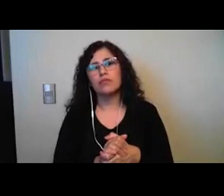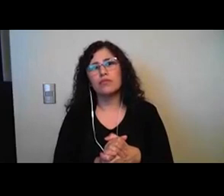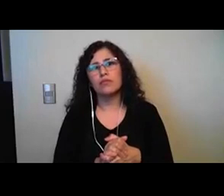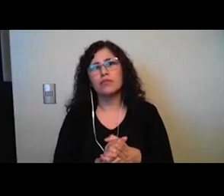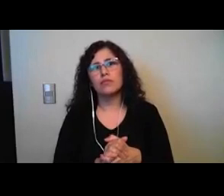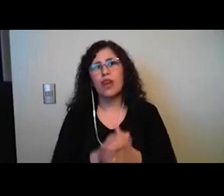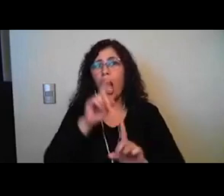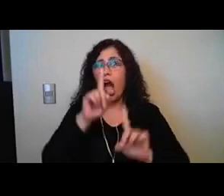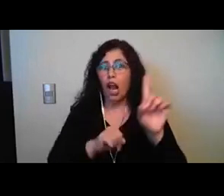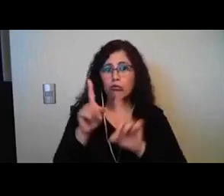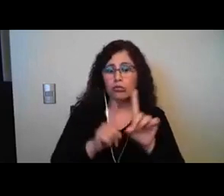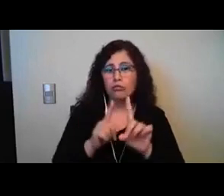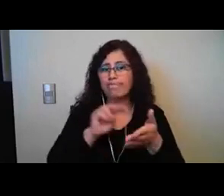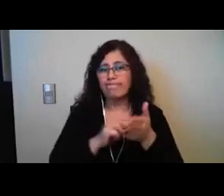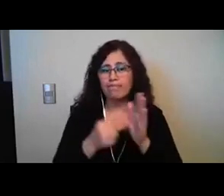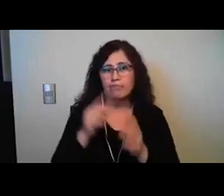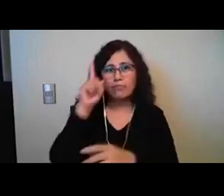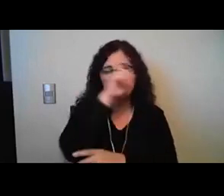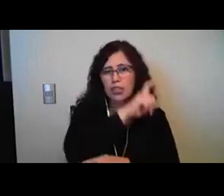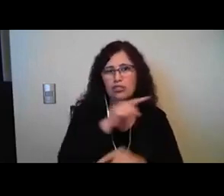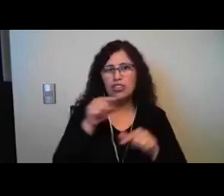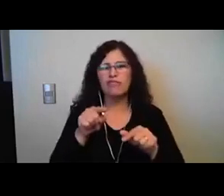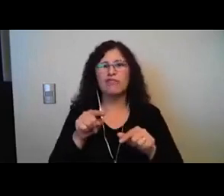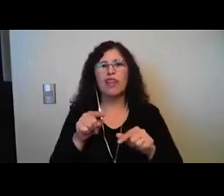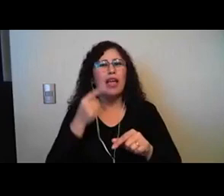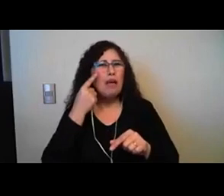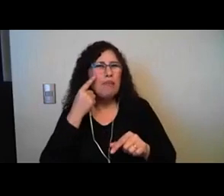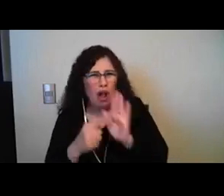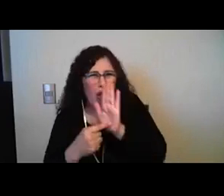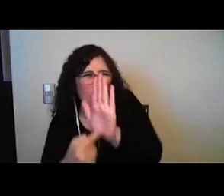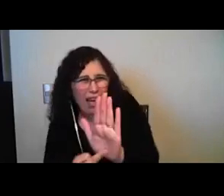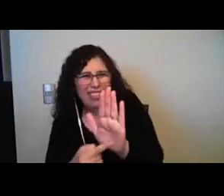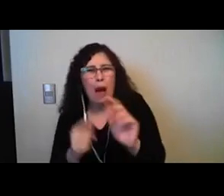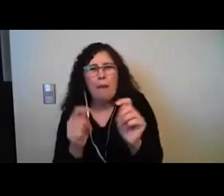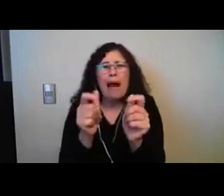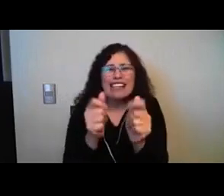alteraciones de este sistema a través de movimiento involuntario, ¿ya?